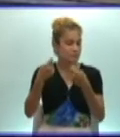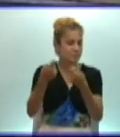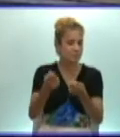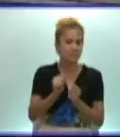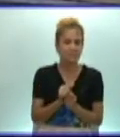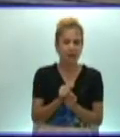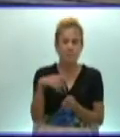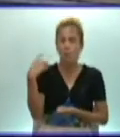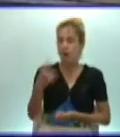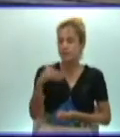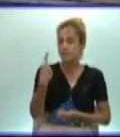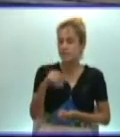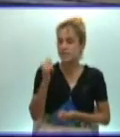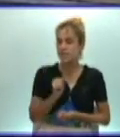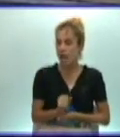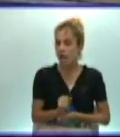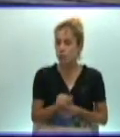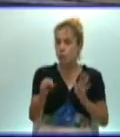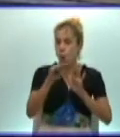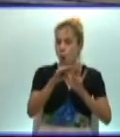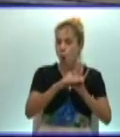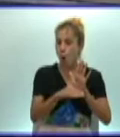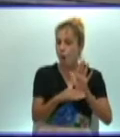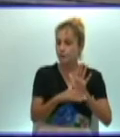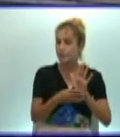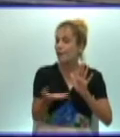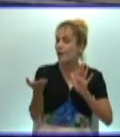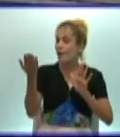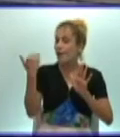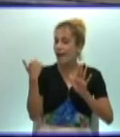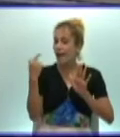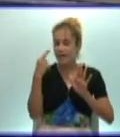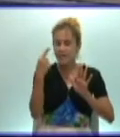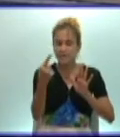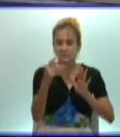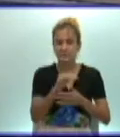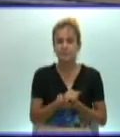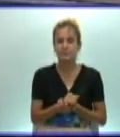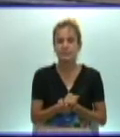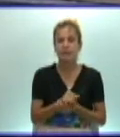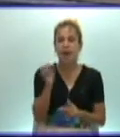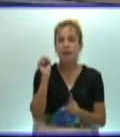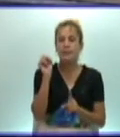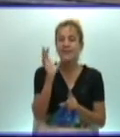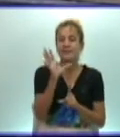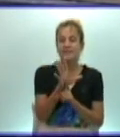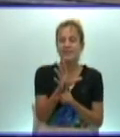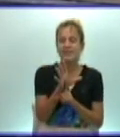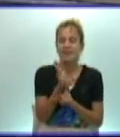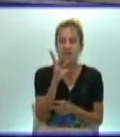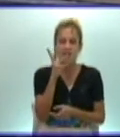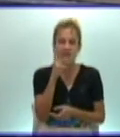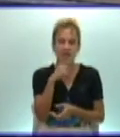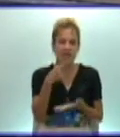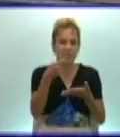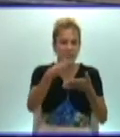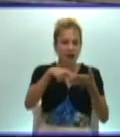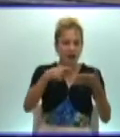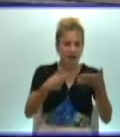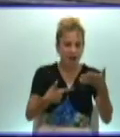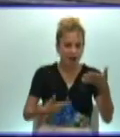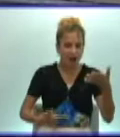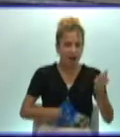estar ejercitando los contenidos que antes les presentamos a partir de una hermosa carta que